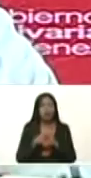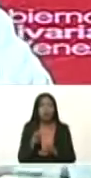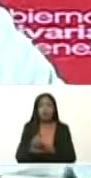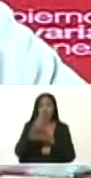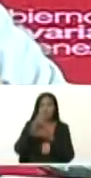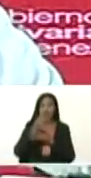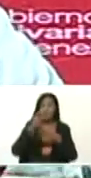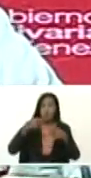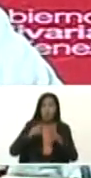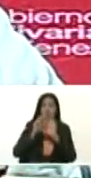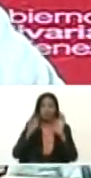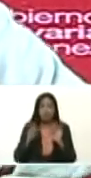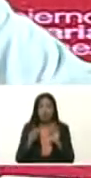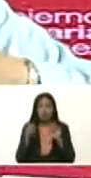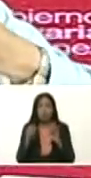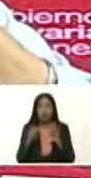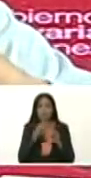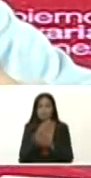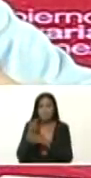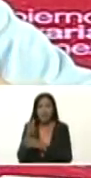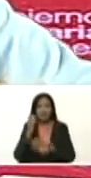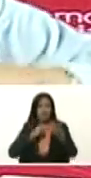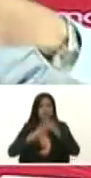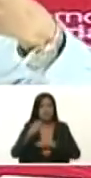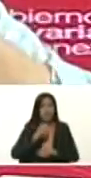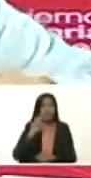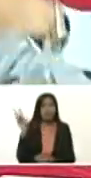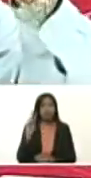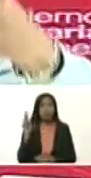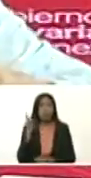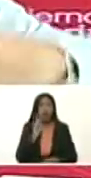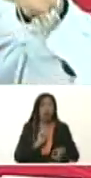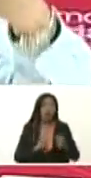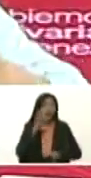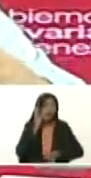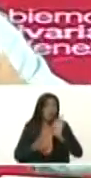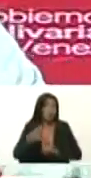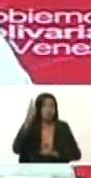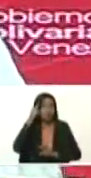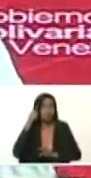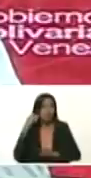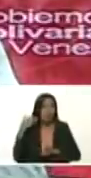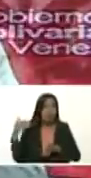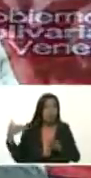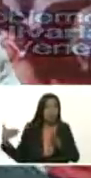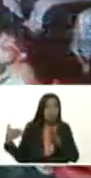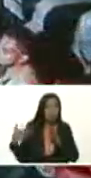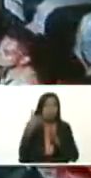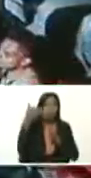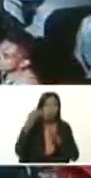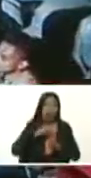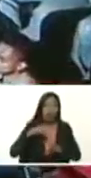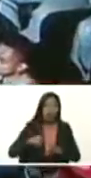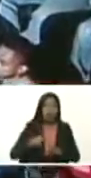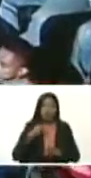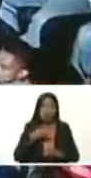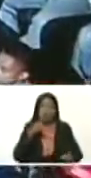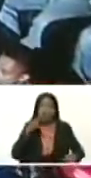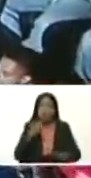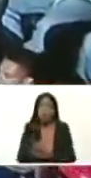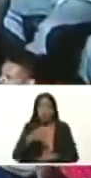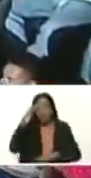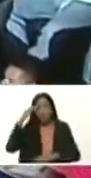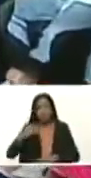los misiles y los tanques para defender a Venezuela si algún día nos agreden por el sur. Por el sur. Ir las